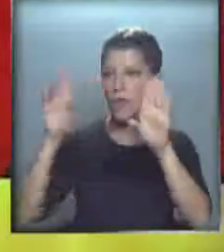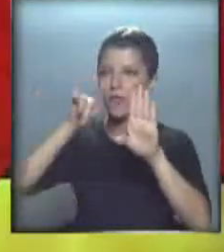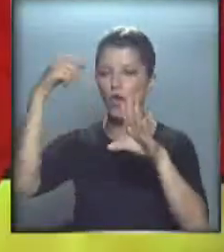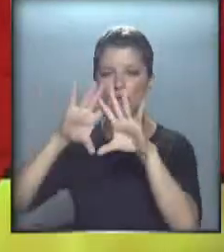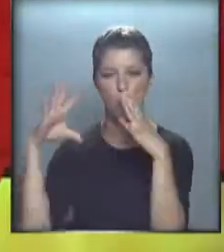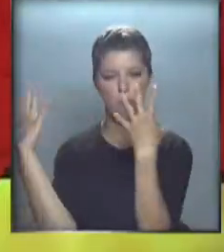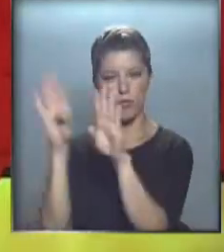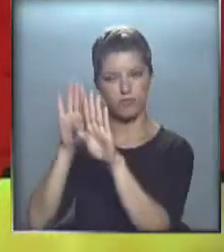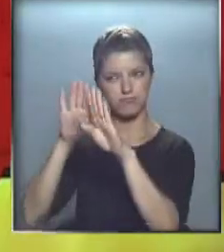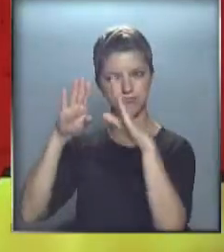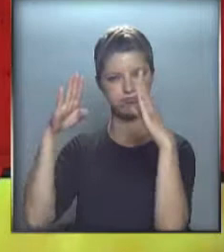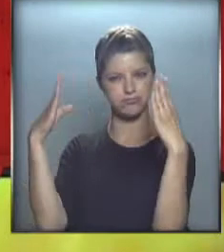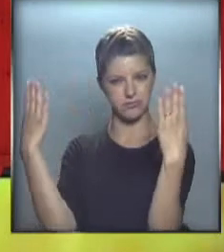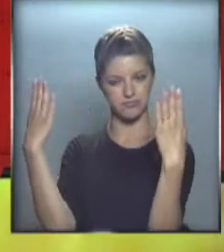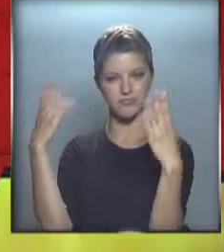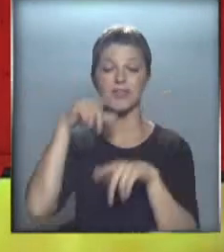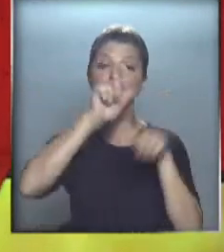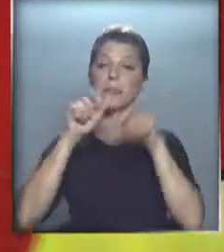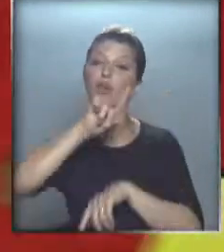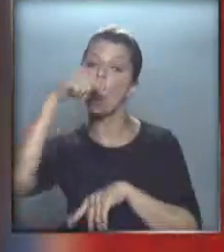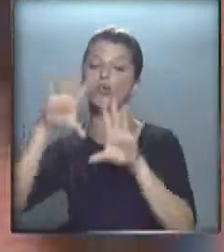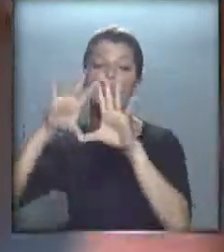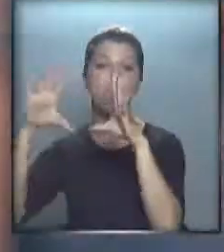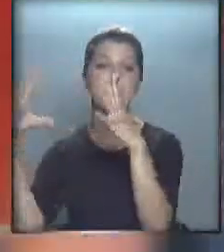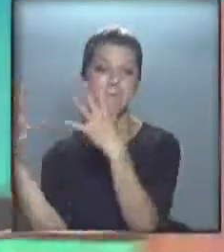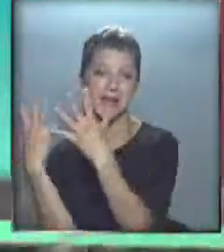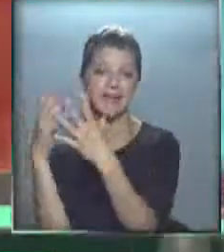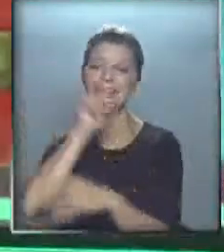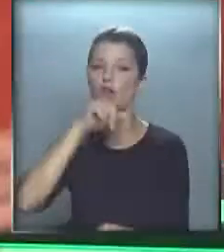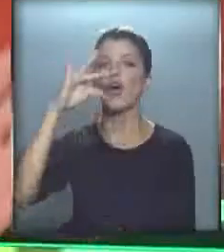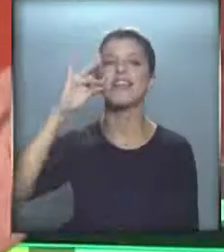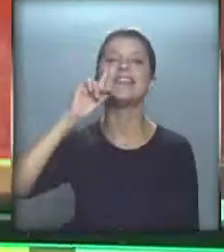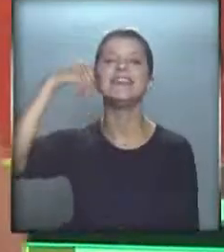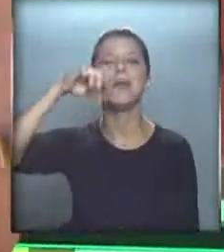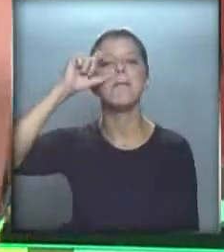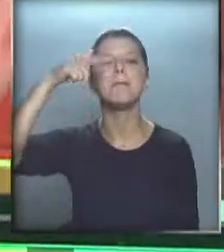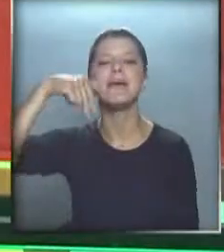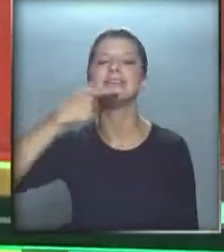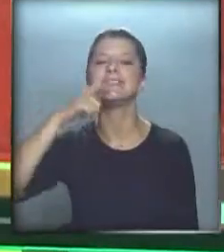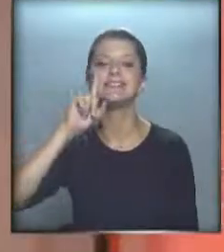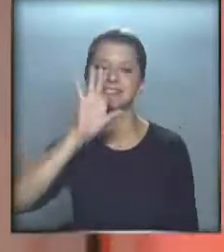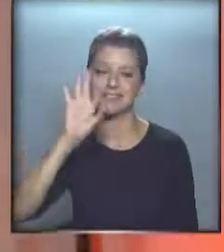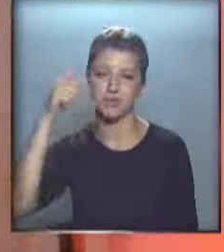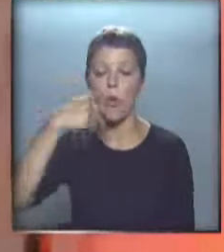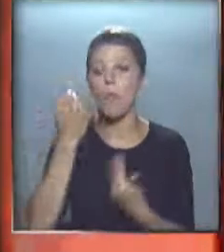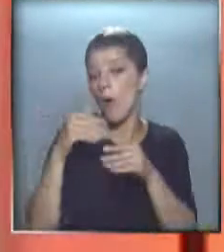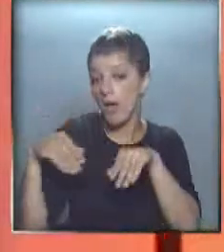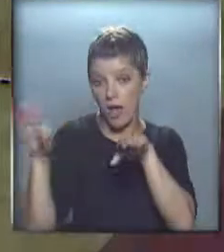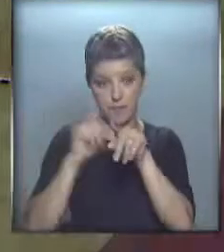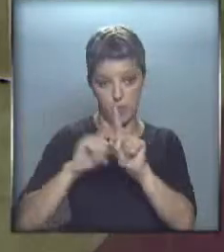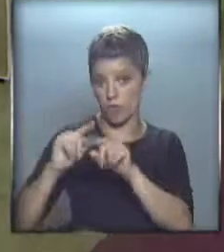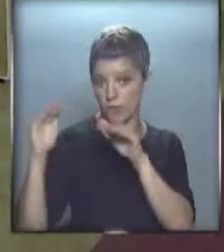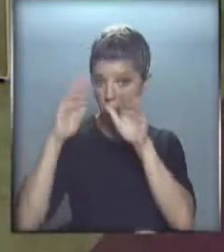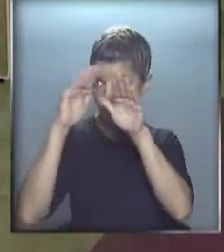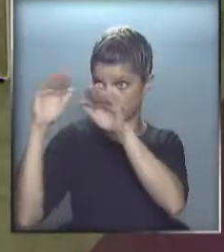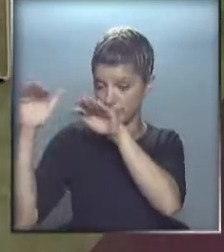clones que vienen de otra dimensión. Otra dimensión que no es otro planeta, puede ser un lugar dentro de nuestro planeta. Una dimensión planeta. Paralela. Una dimensión paralela, uh-huh. Sí, exacto. Que los